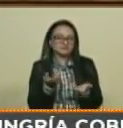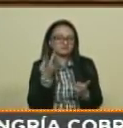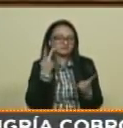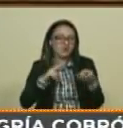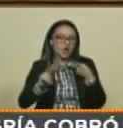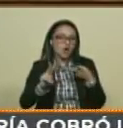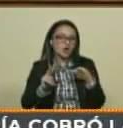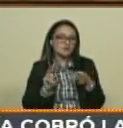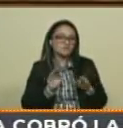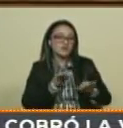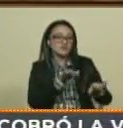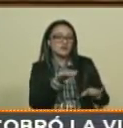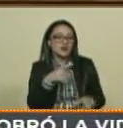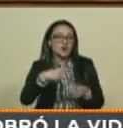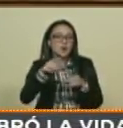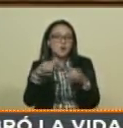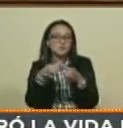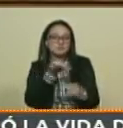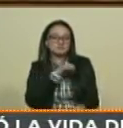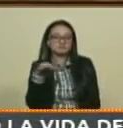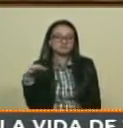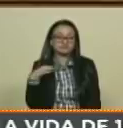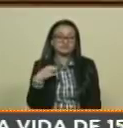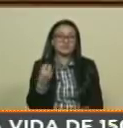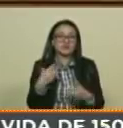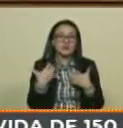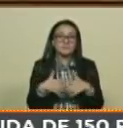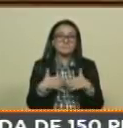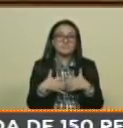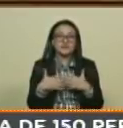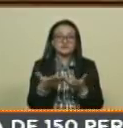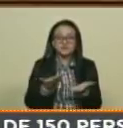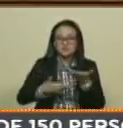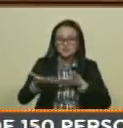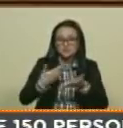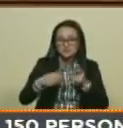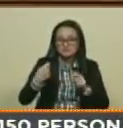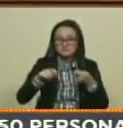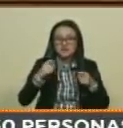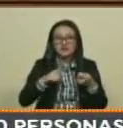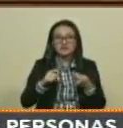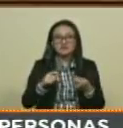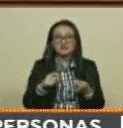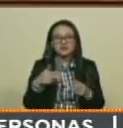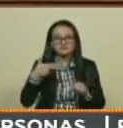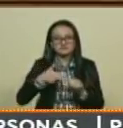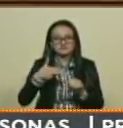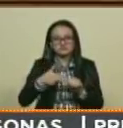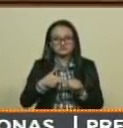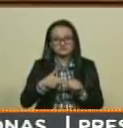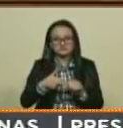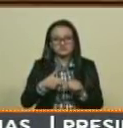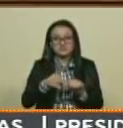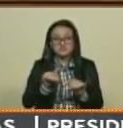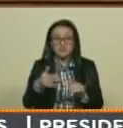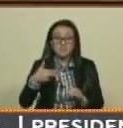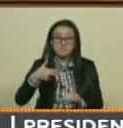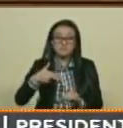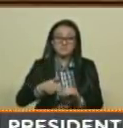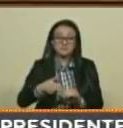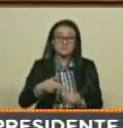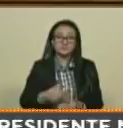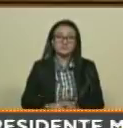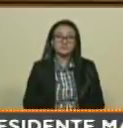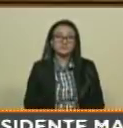para favorecer a particulares y empresas que realizaban transacciones de compra-venta de crudo con PDVSA.